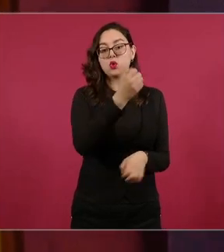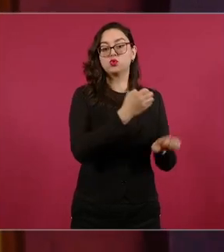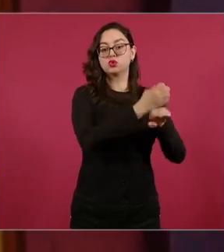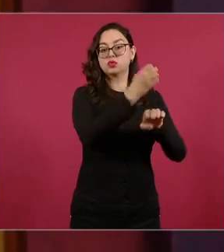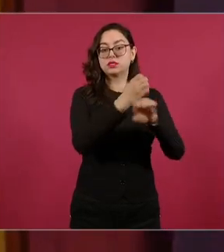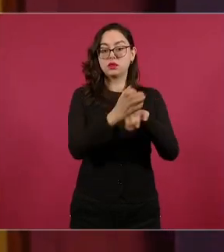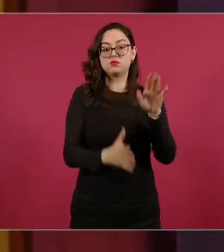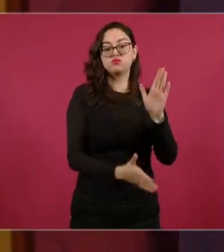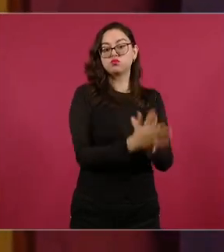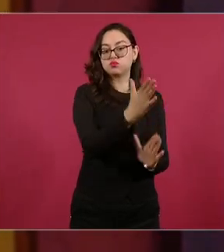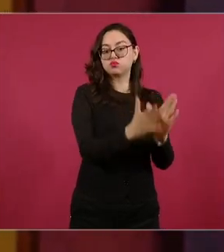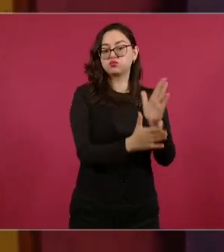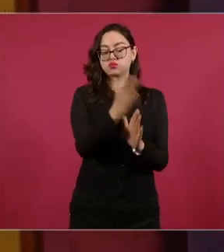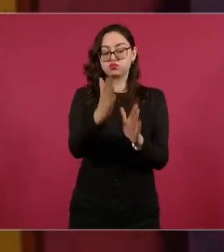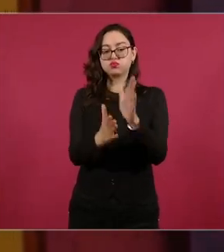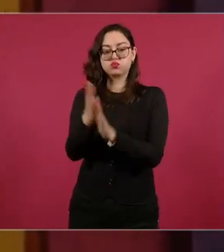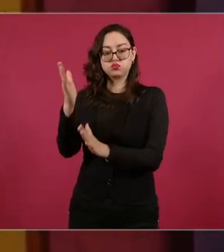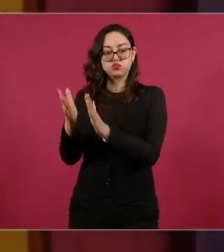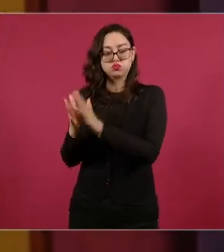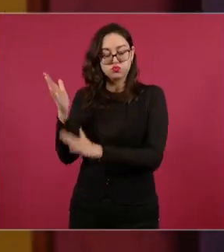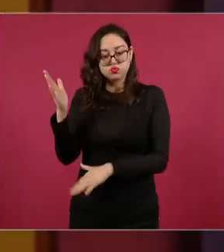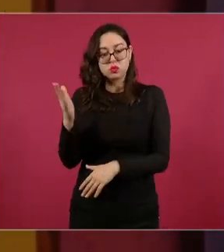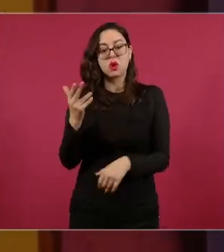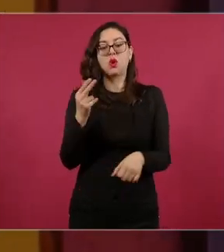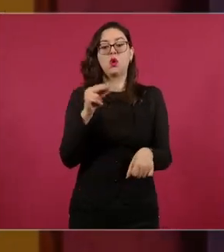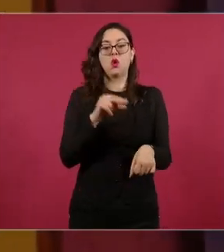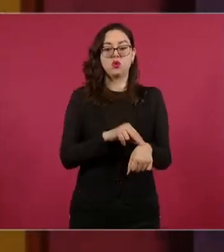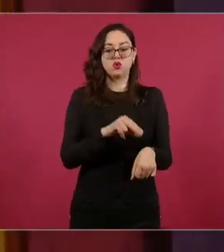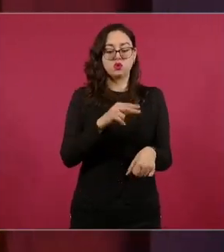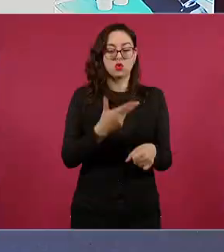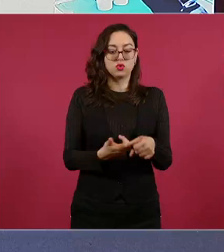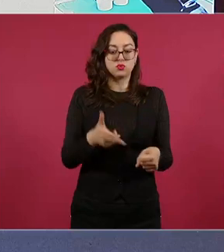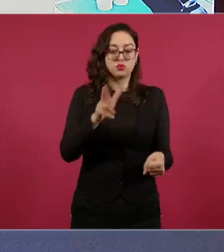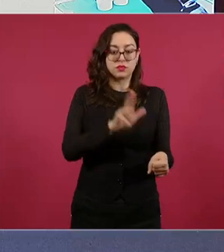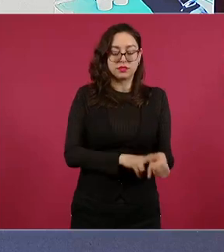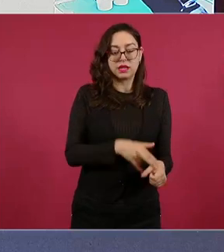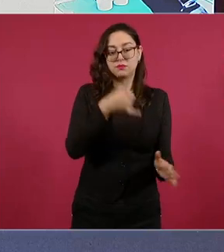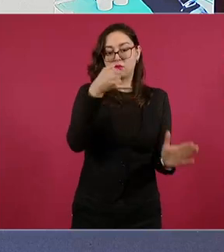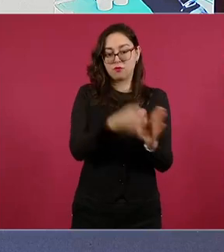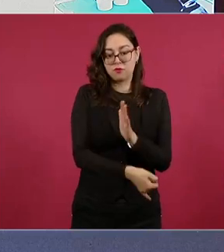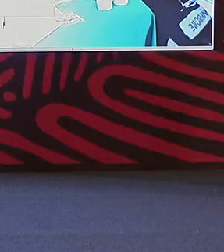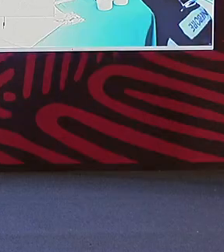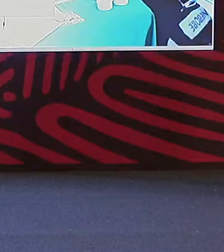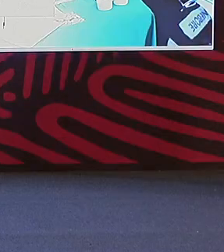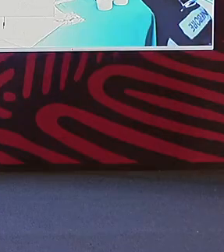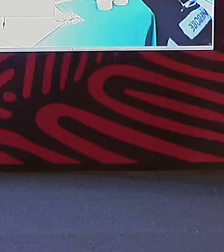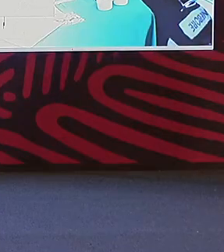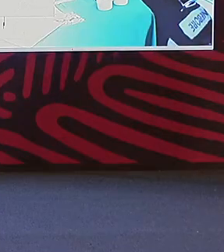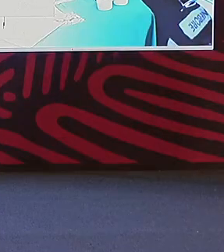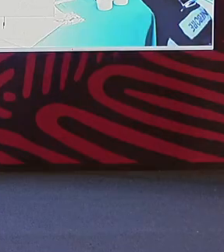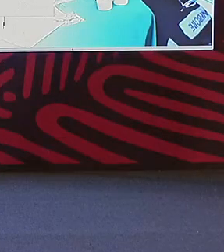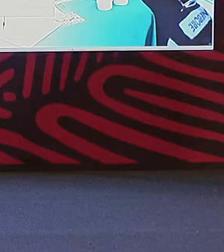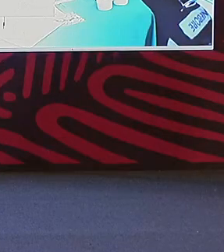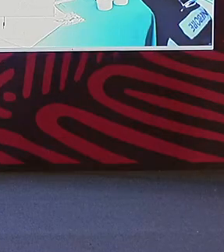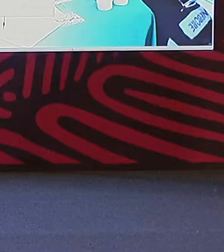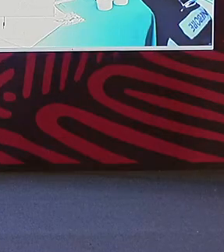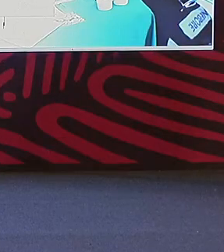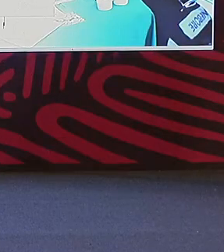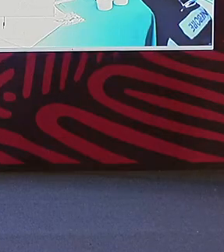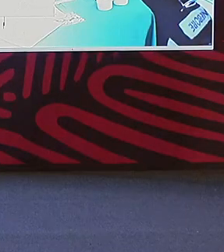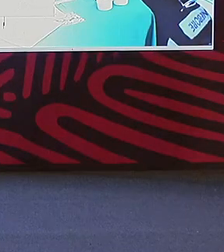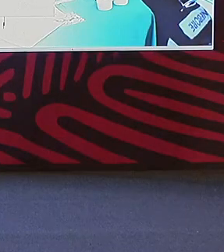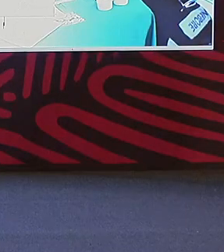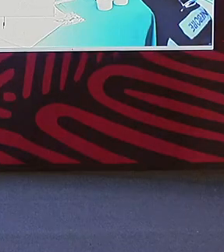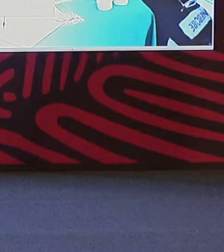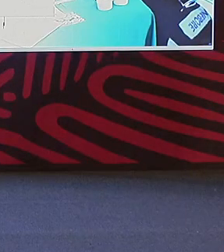a los 23 estados, tanto hospitales de alta especialidad, pero también y fundamentalmente donde más los necesitamos, en los hospitales